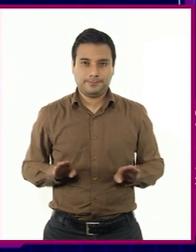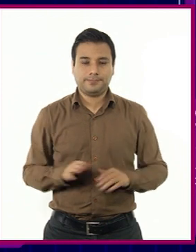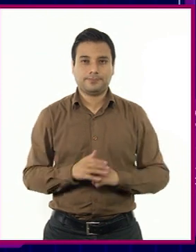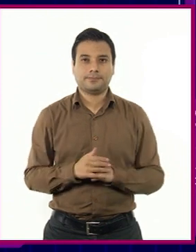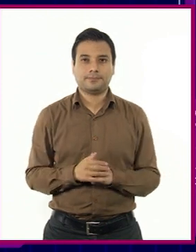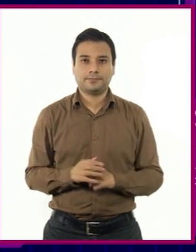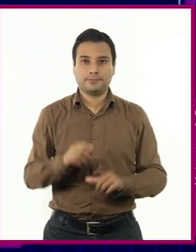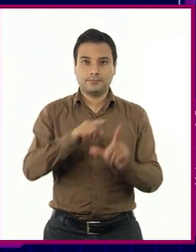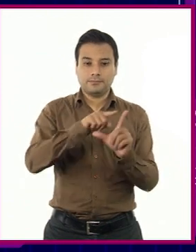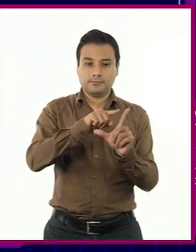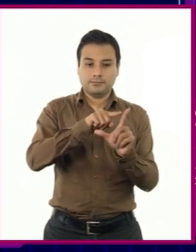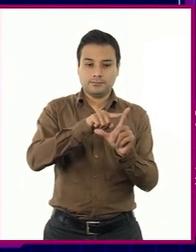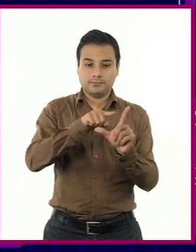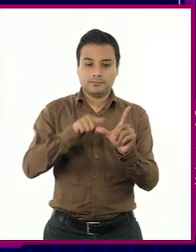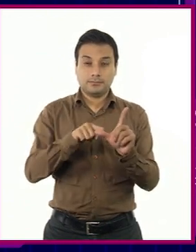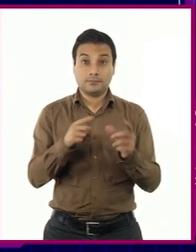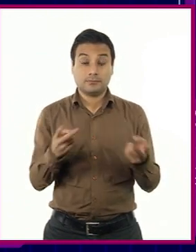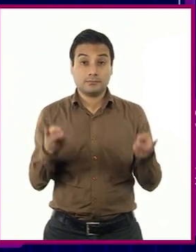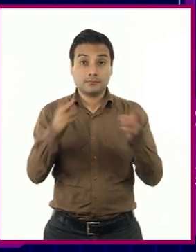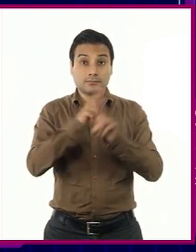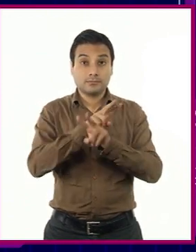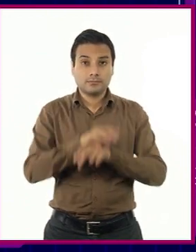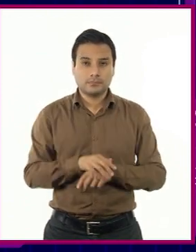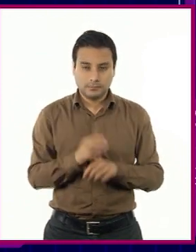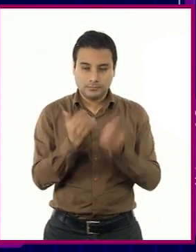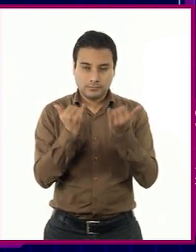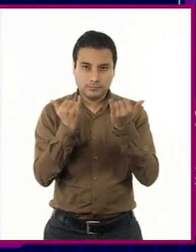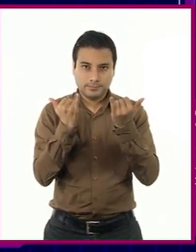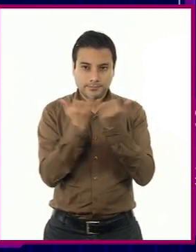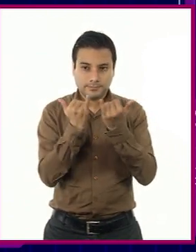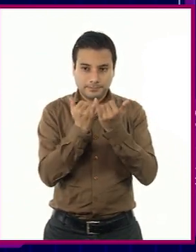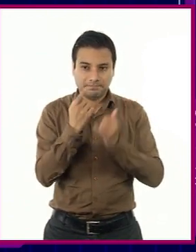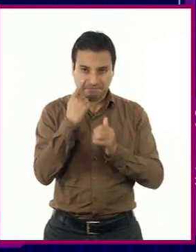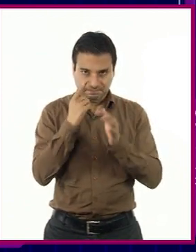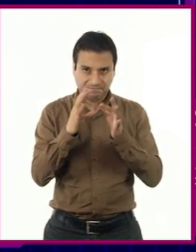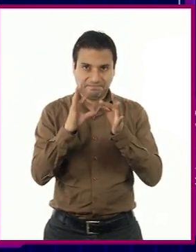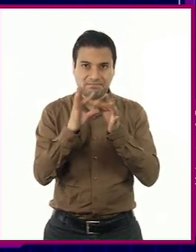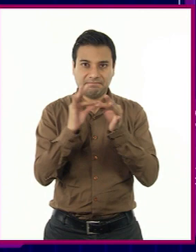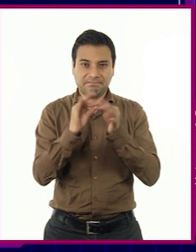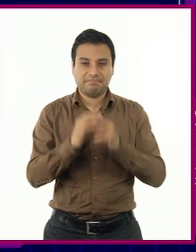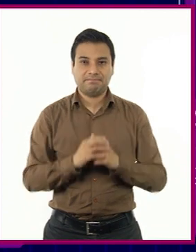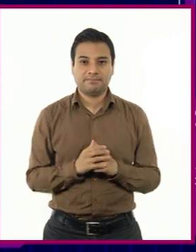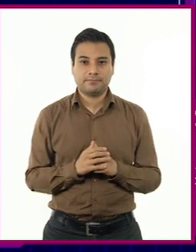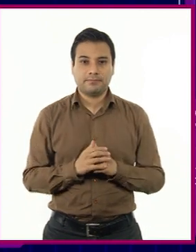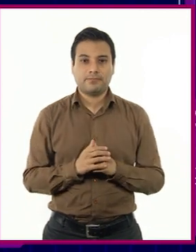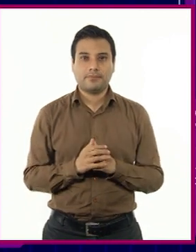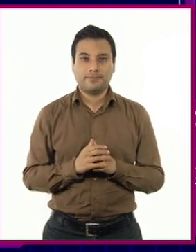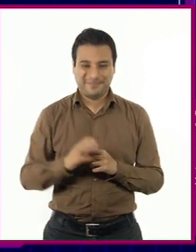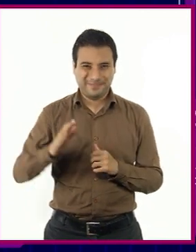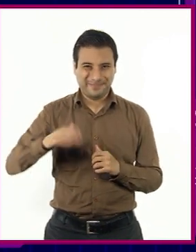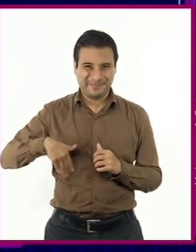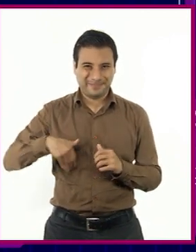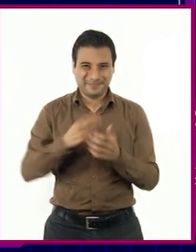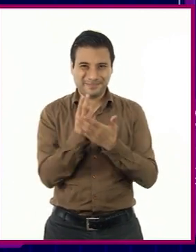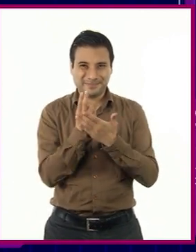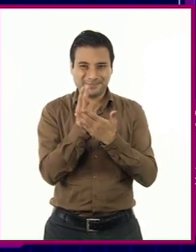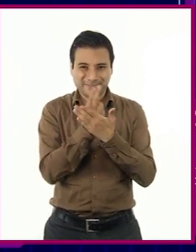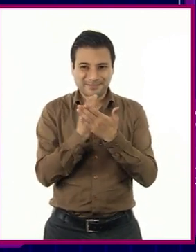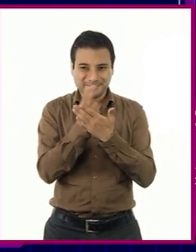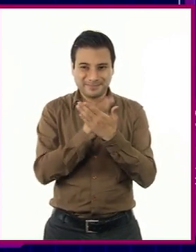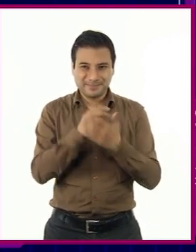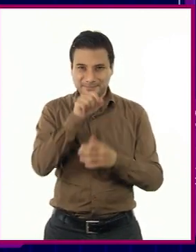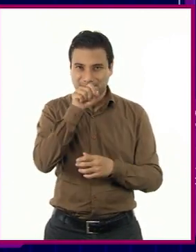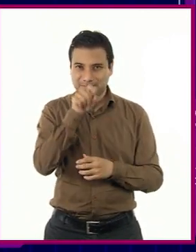ángulos opuestos de un paralelogramo son iguales. Usando el paralelogramo anterior,